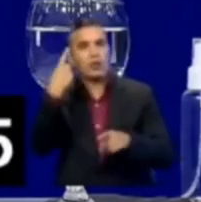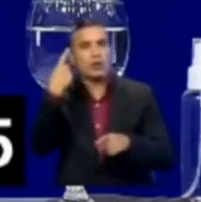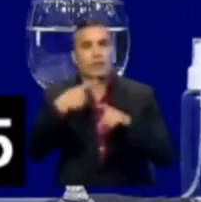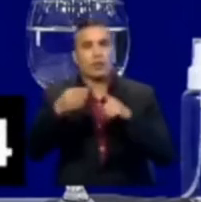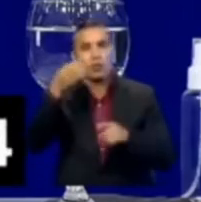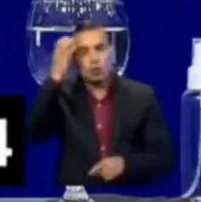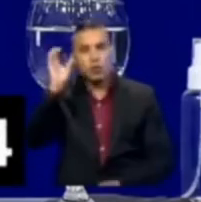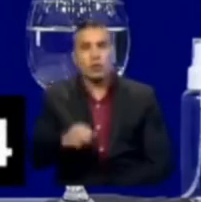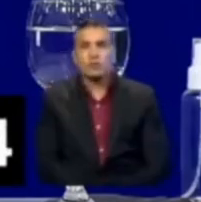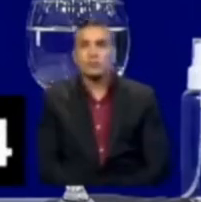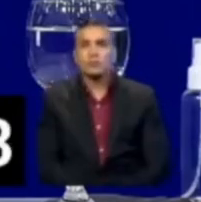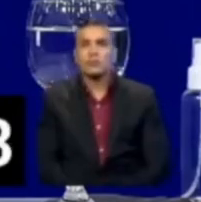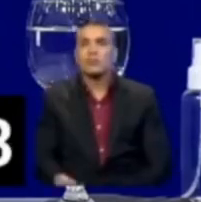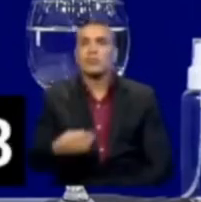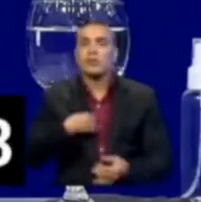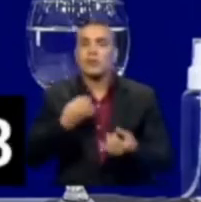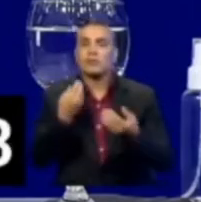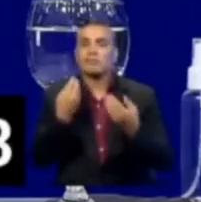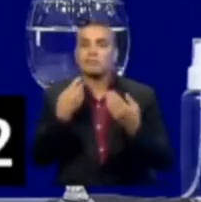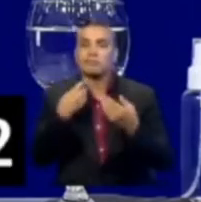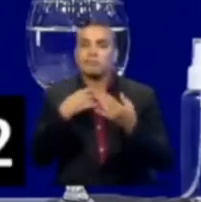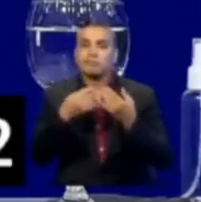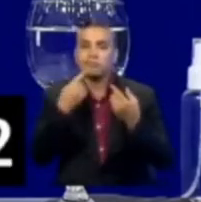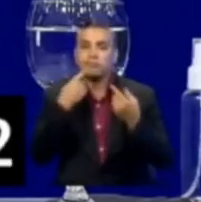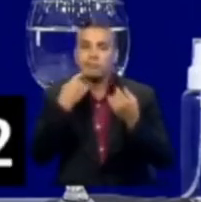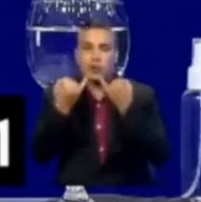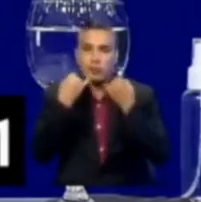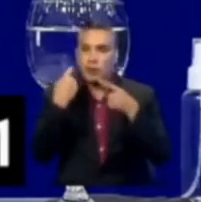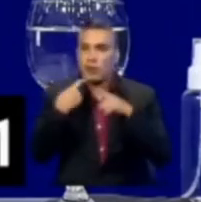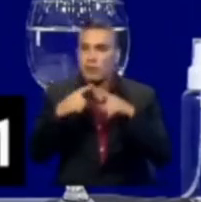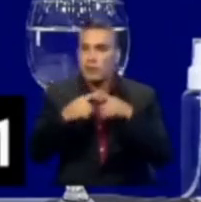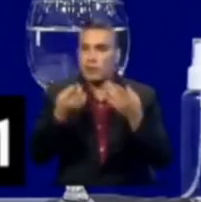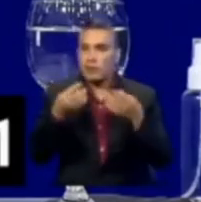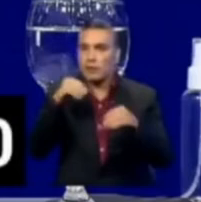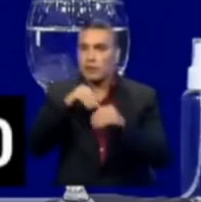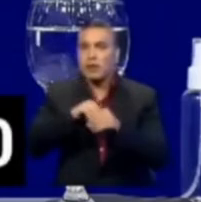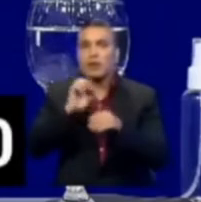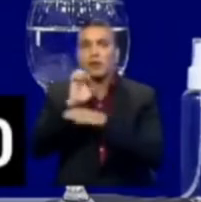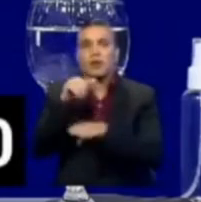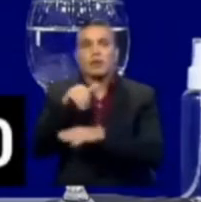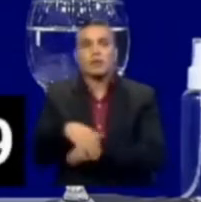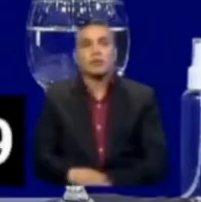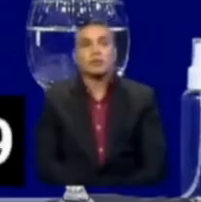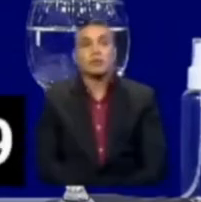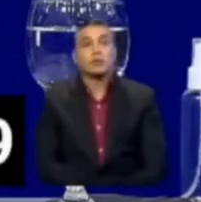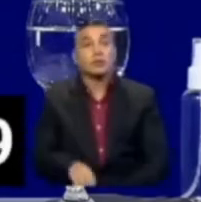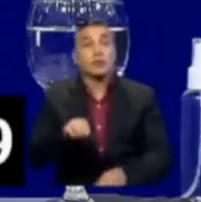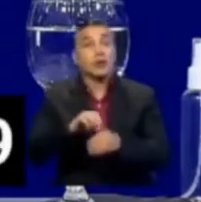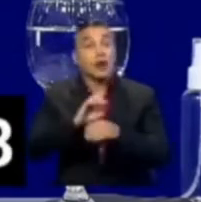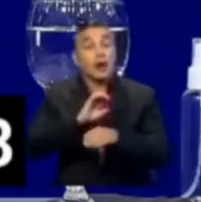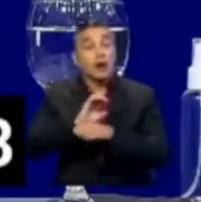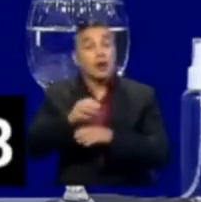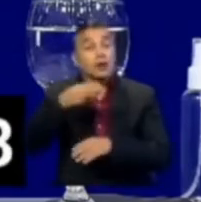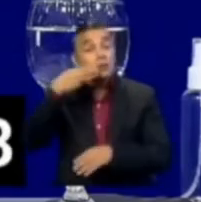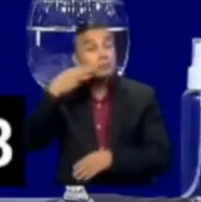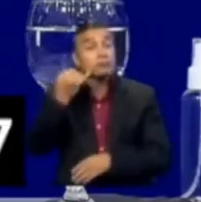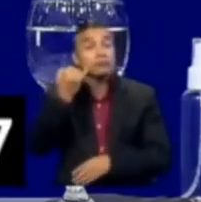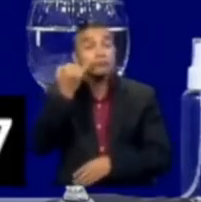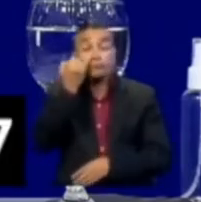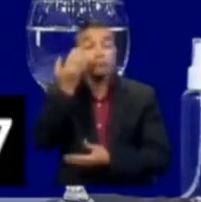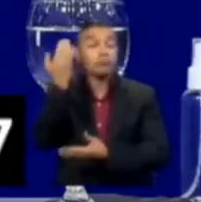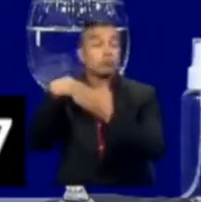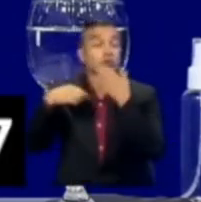educación intercultural bilingüe, con el reconocimiento a los derechos colectivos, a los saberes ancestrales y tantos otros temas.